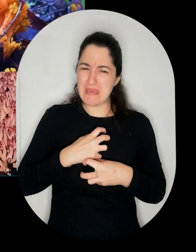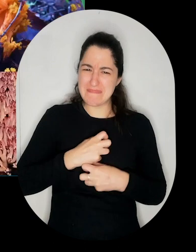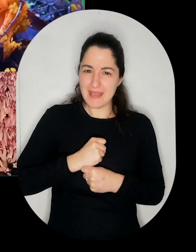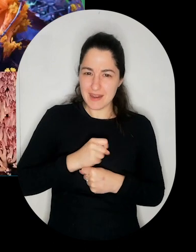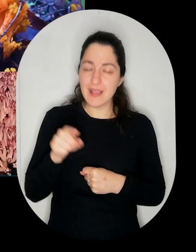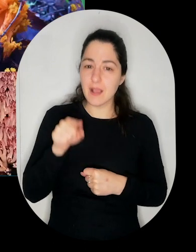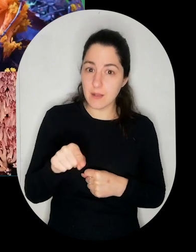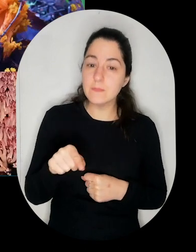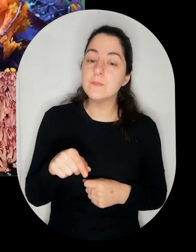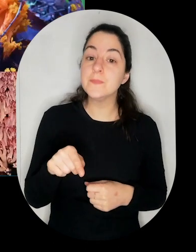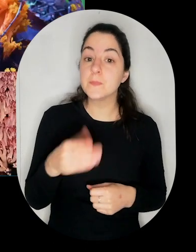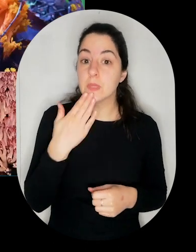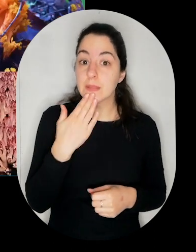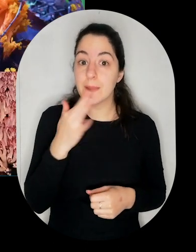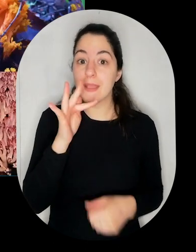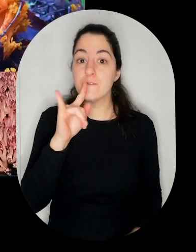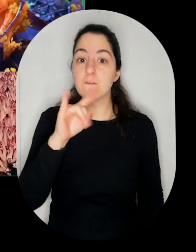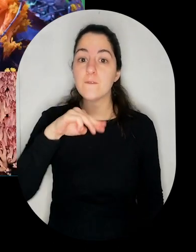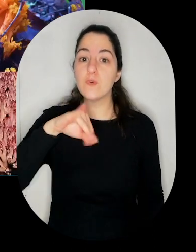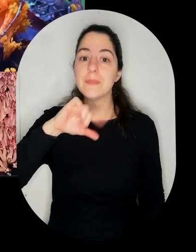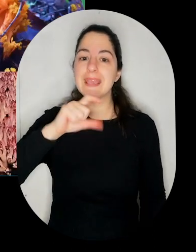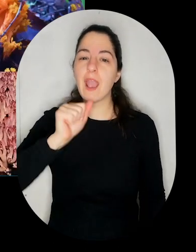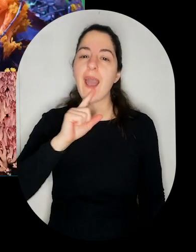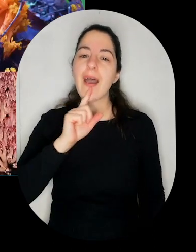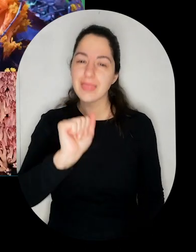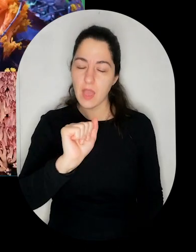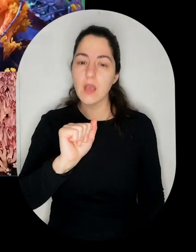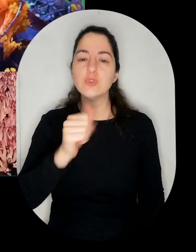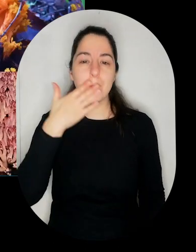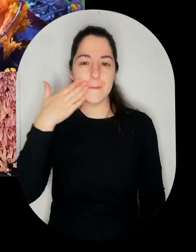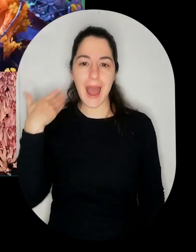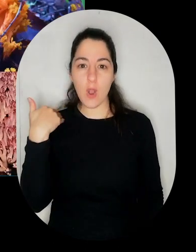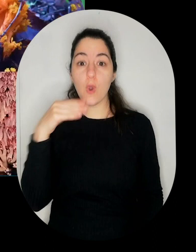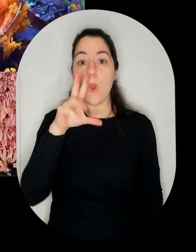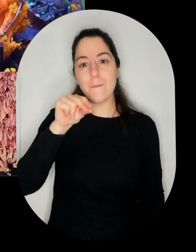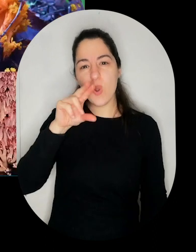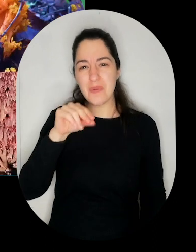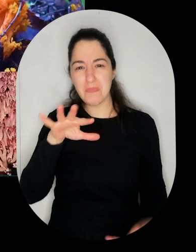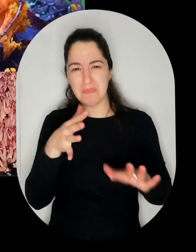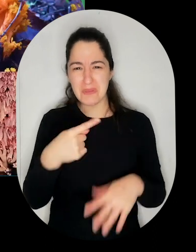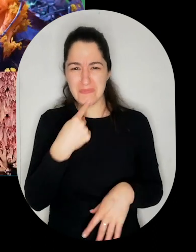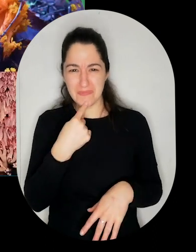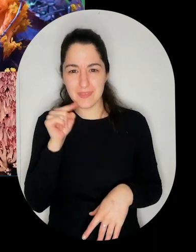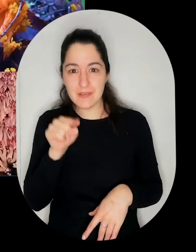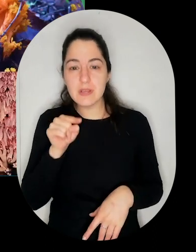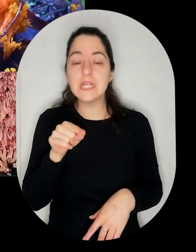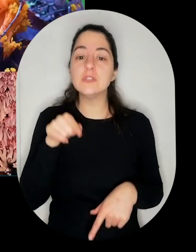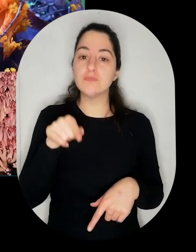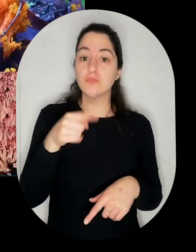y además se asocia a coníferas donde fructifica. Ramaria fumigata de color blanco, gris, bastante